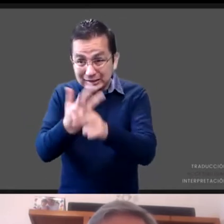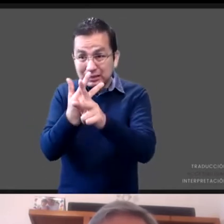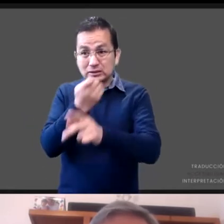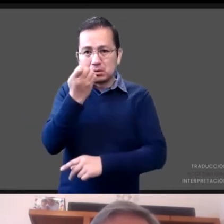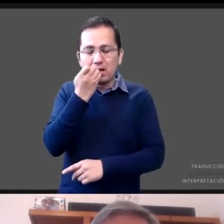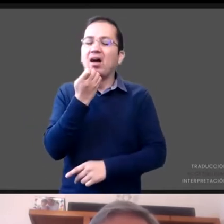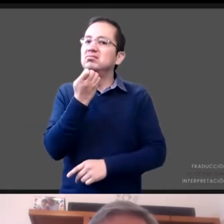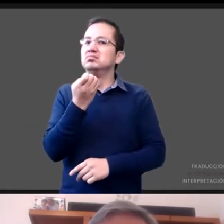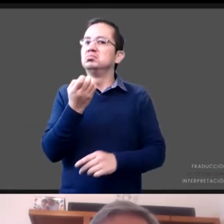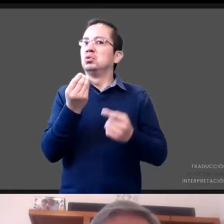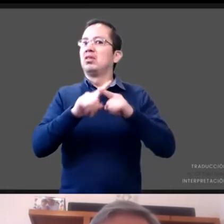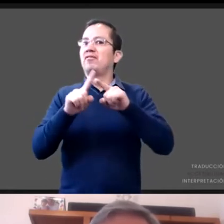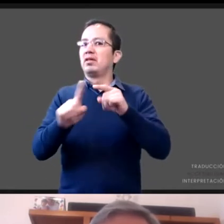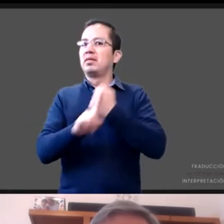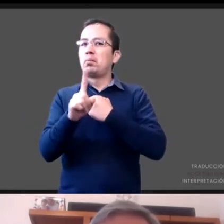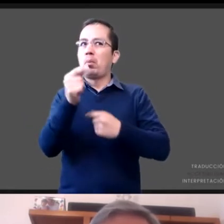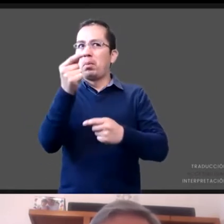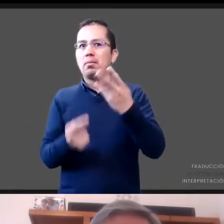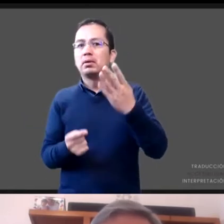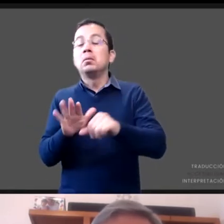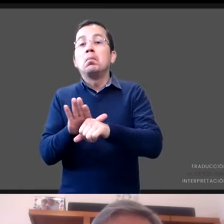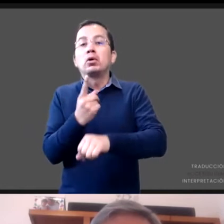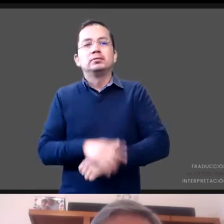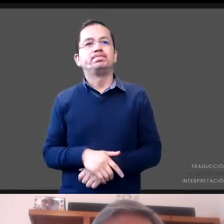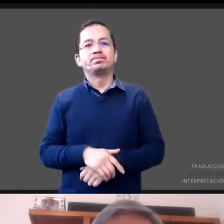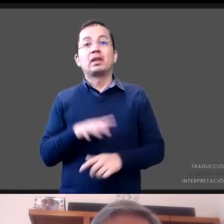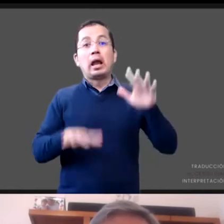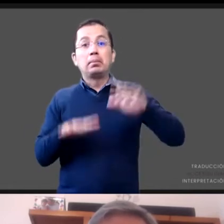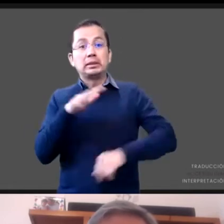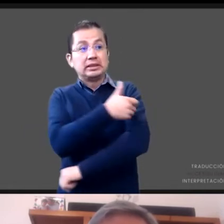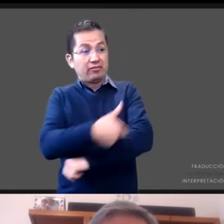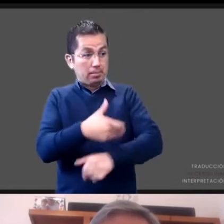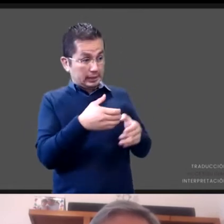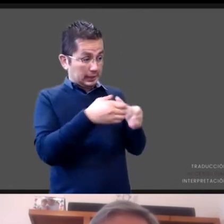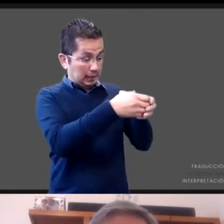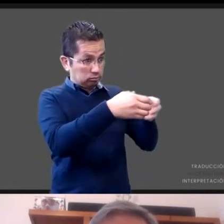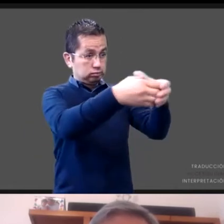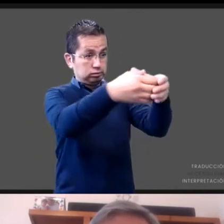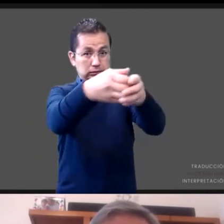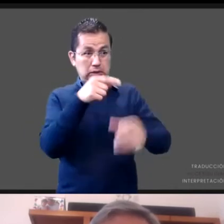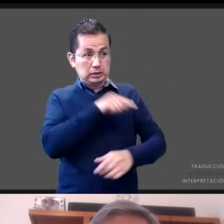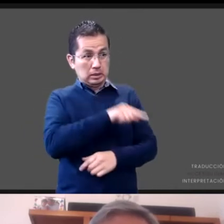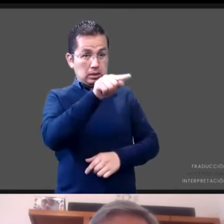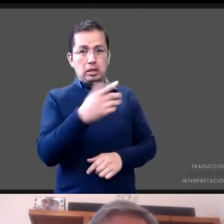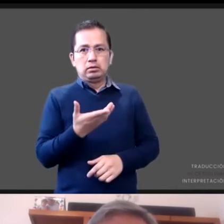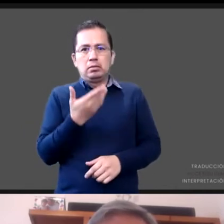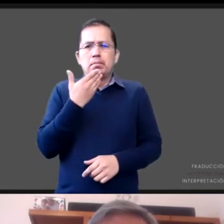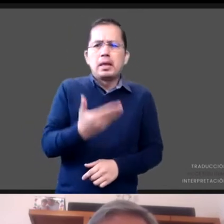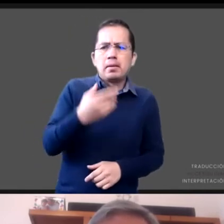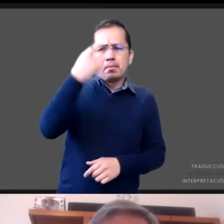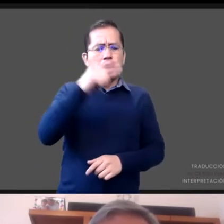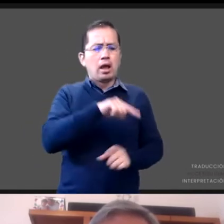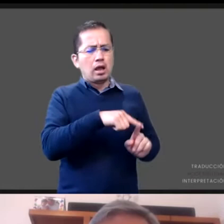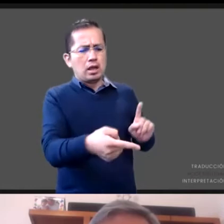pues hay circunstancias en las que las familias no necesariamente son afines con la idea de los derechos de las niñas y los niños,